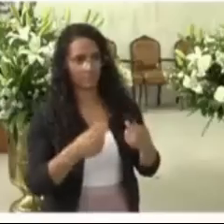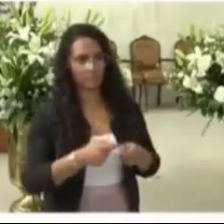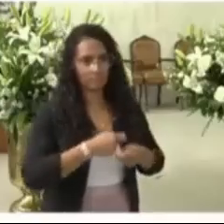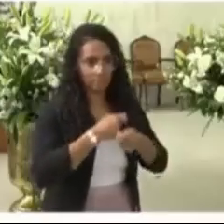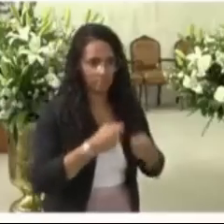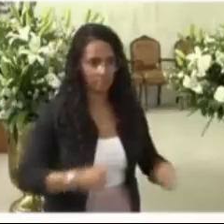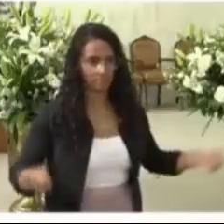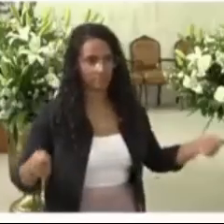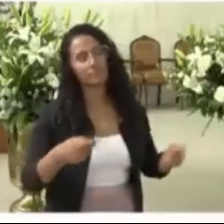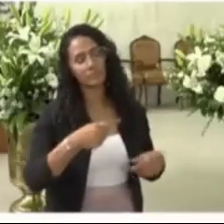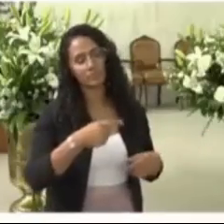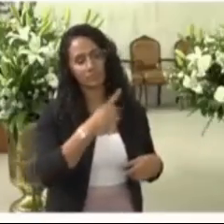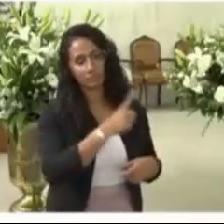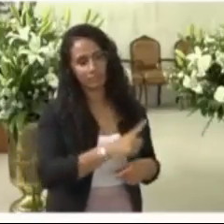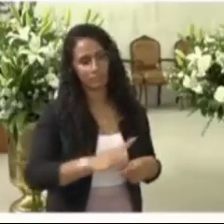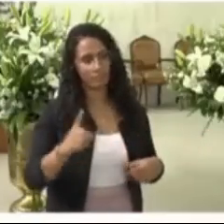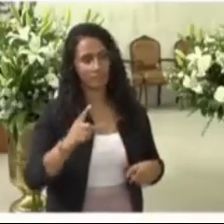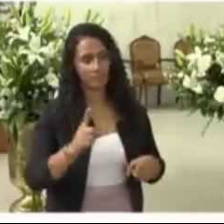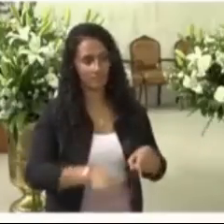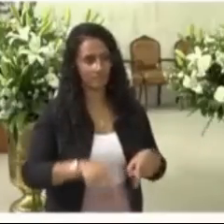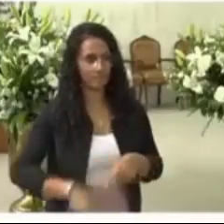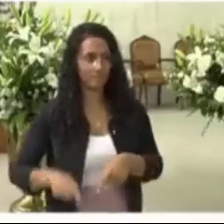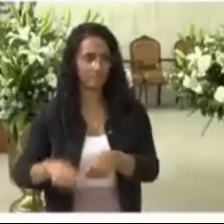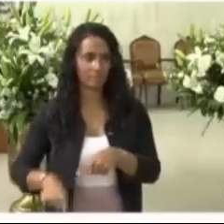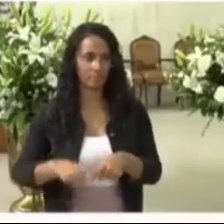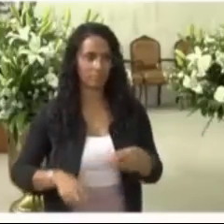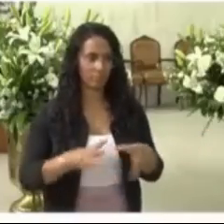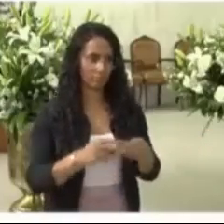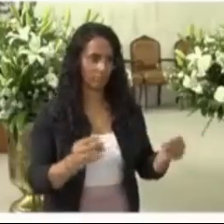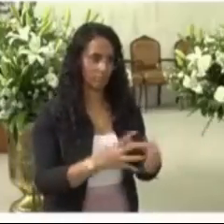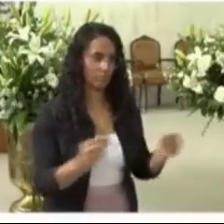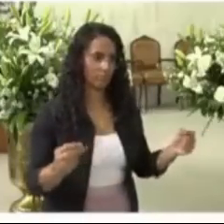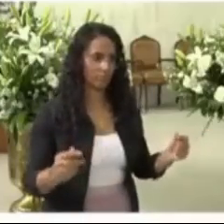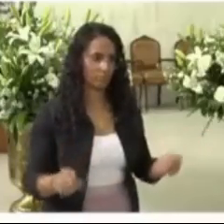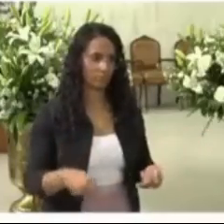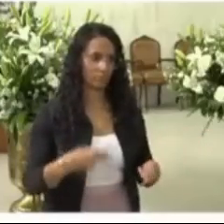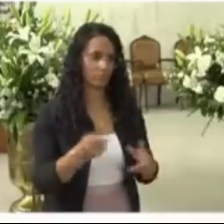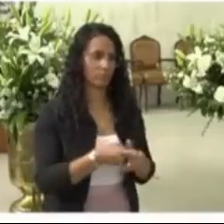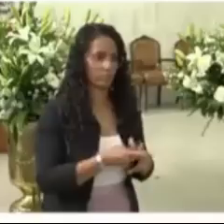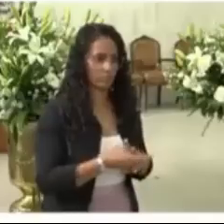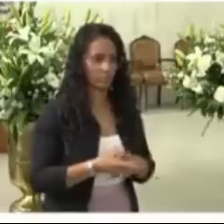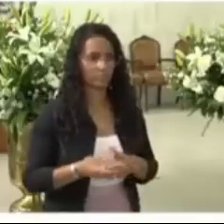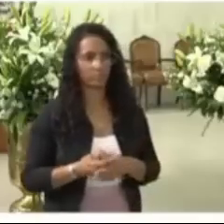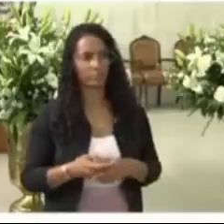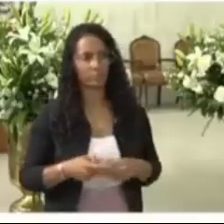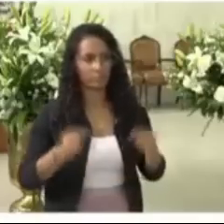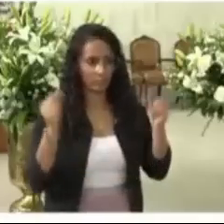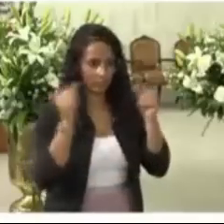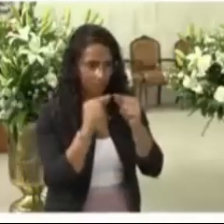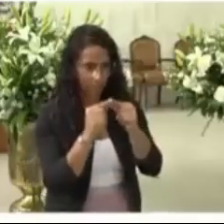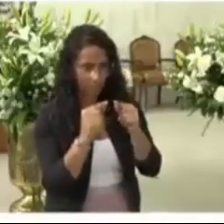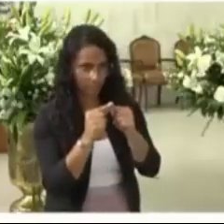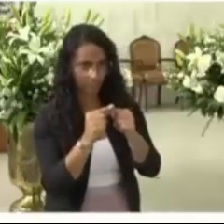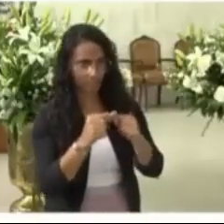todos, a una, estando en el templo, en la casa de Dios, clamaran,